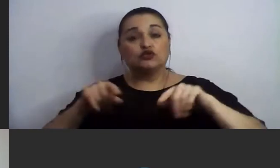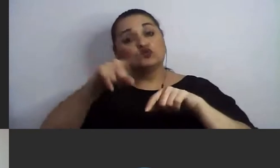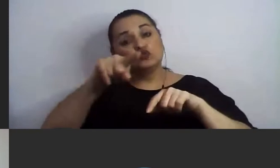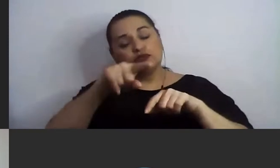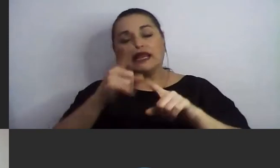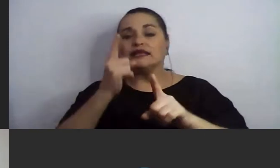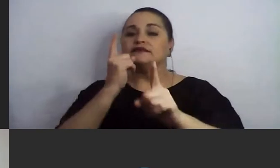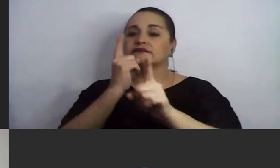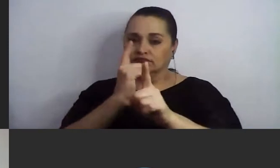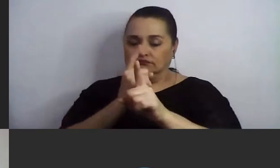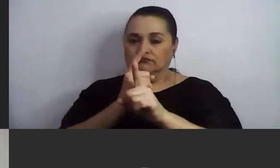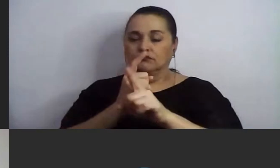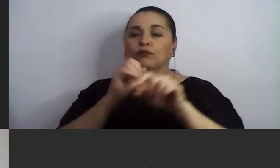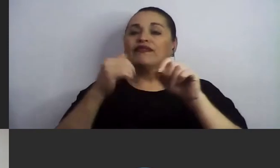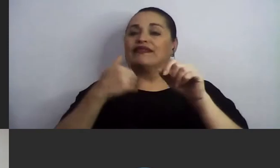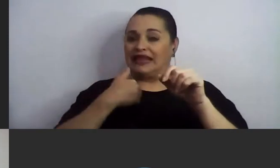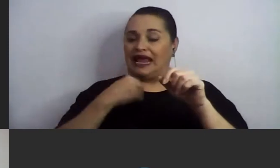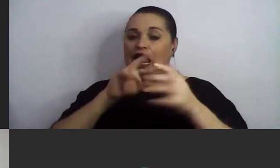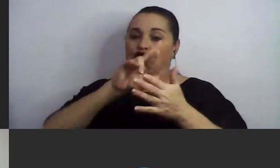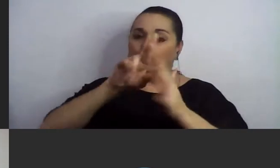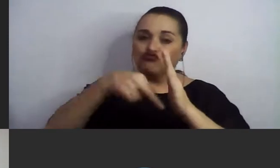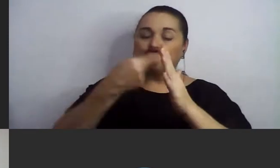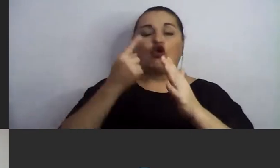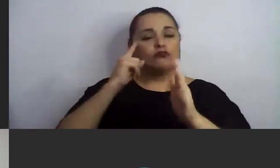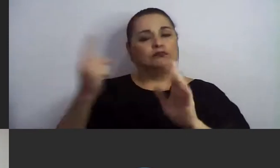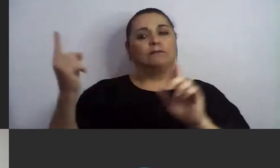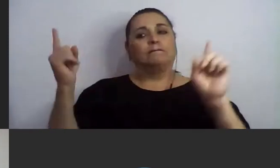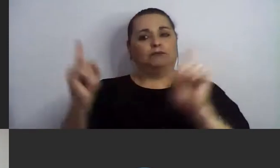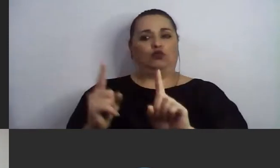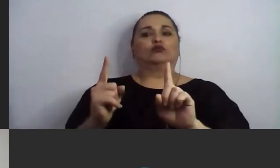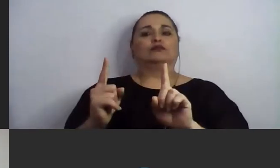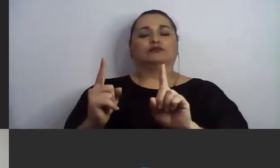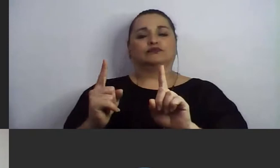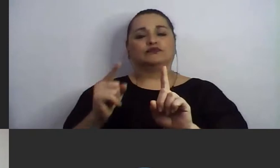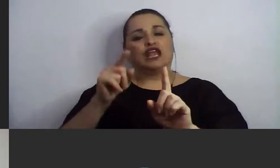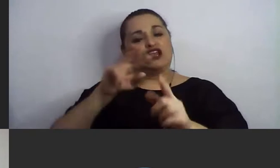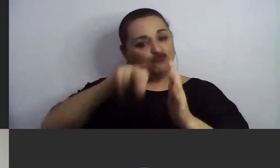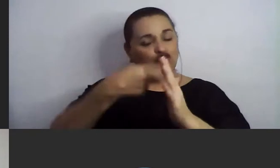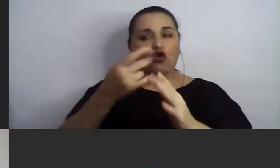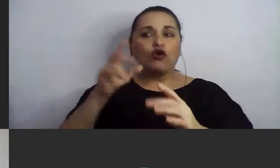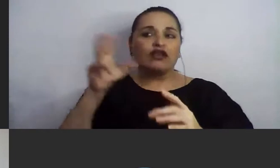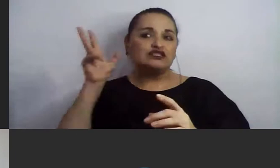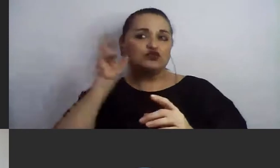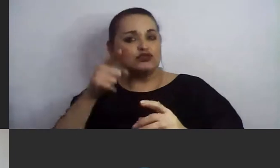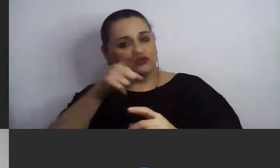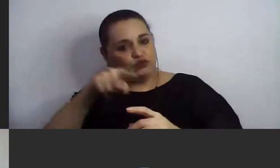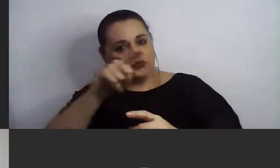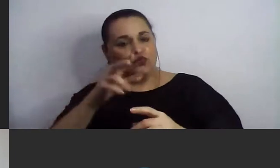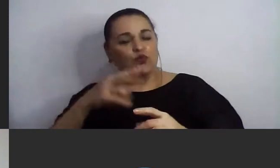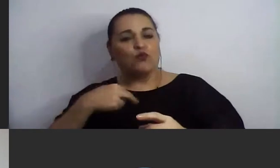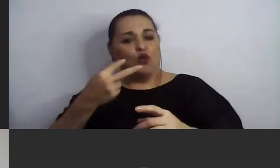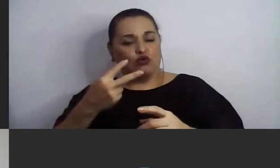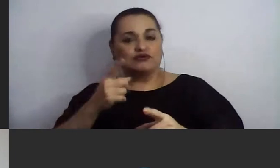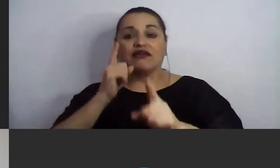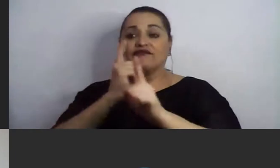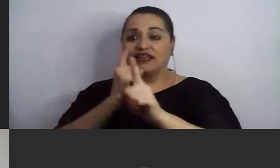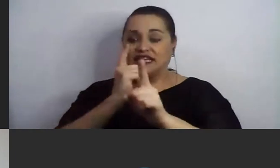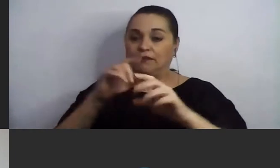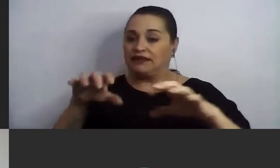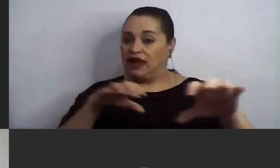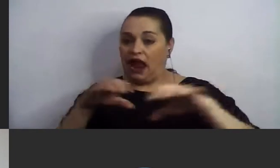efectivamente tengan ese rol protagónico y ese rol donde se escuche su voz y efectivamente las